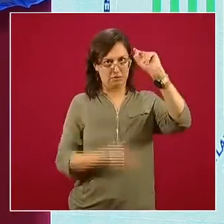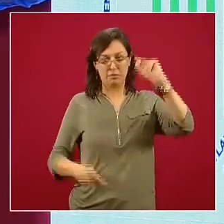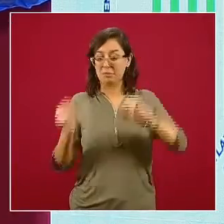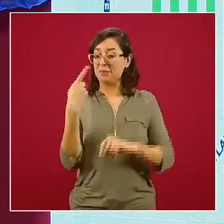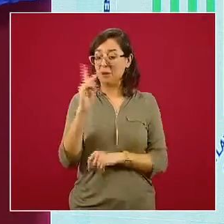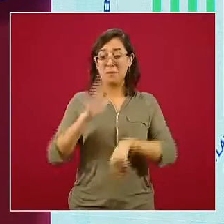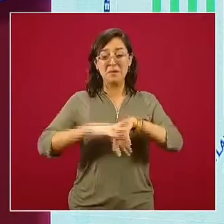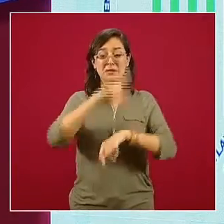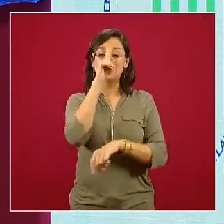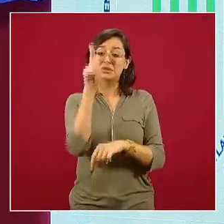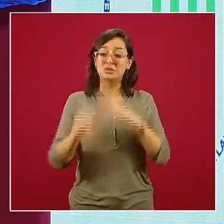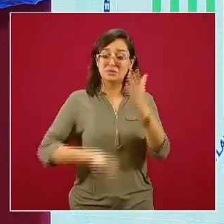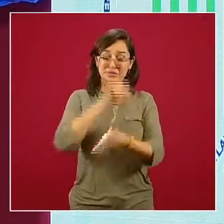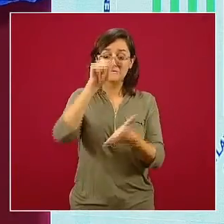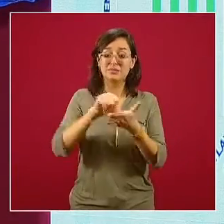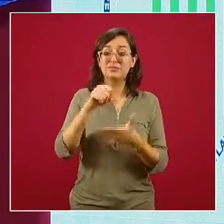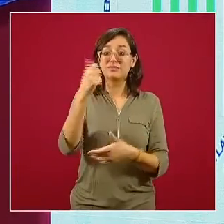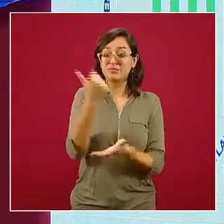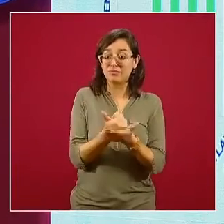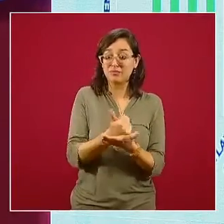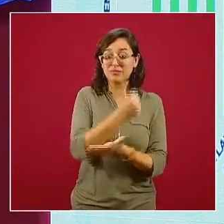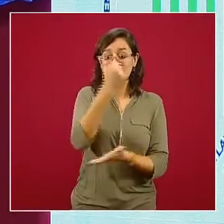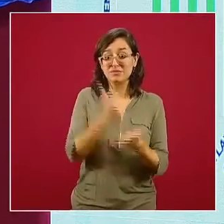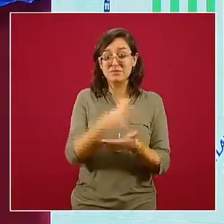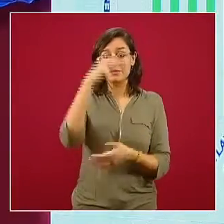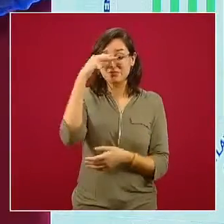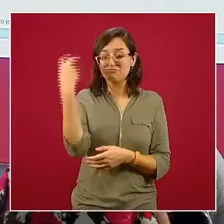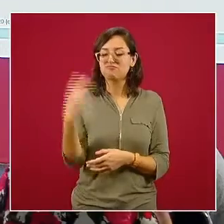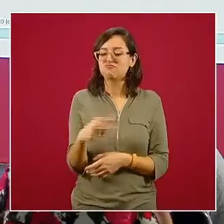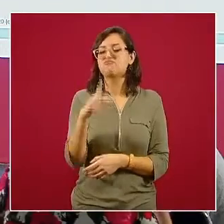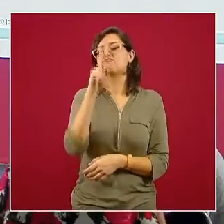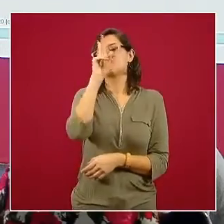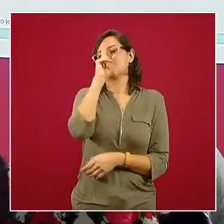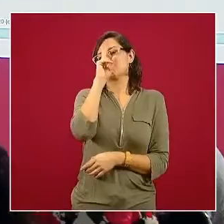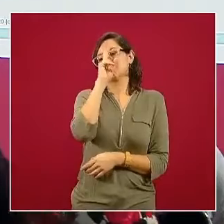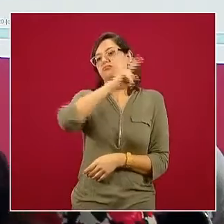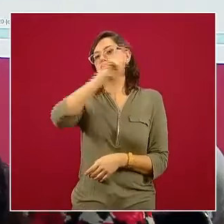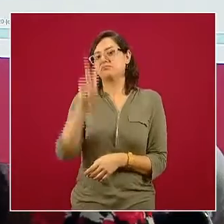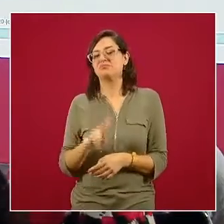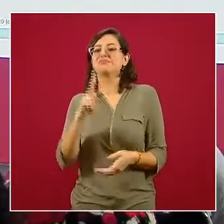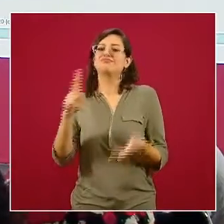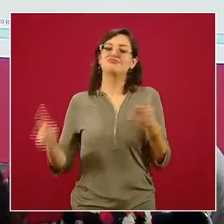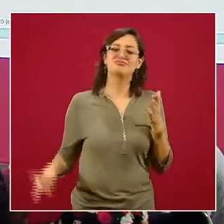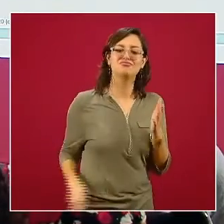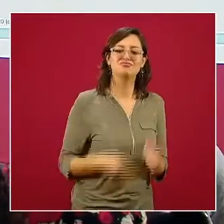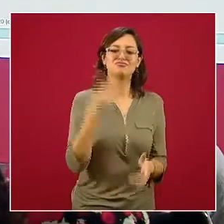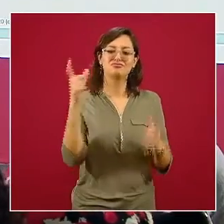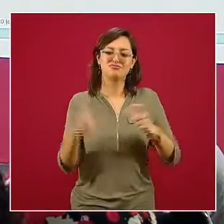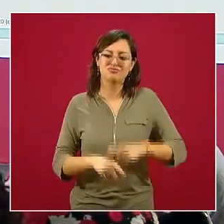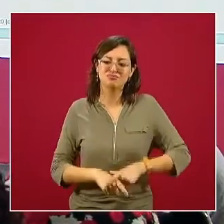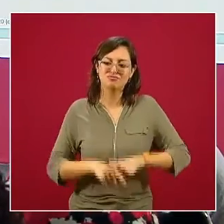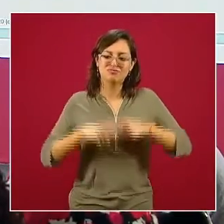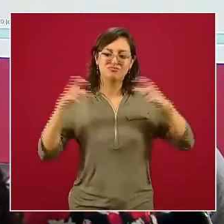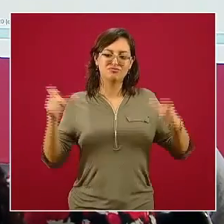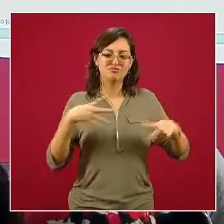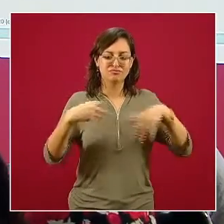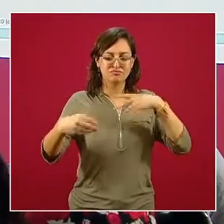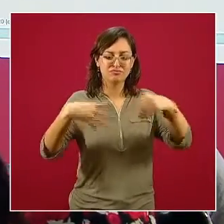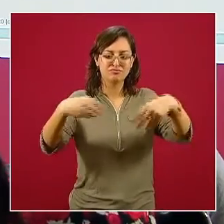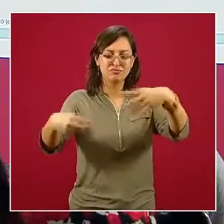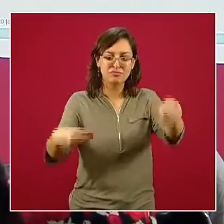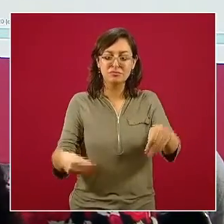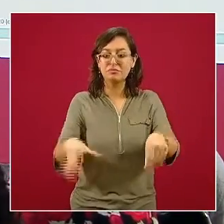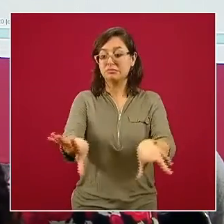en el Valle de México, lo que van a hacer es que van a contribuir con una enorme cantidad de contagios que pueden ser ustedes mismos, un